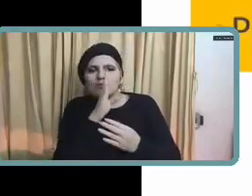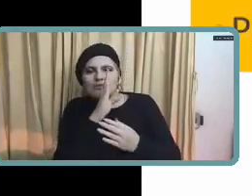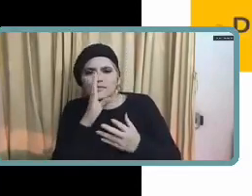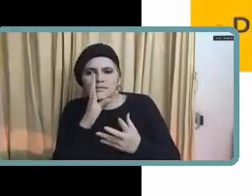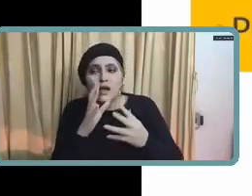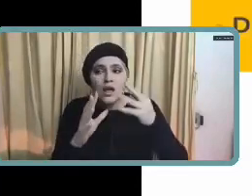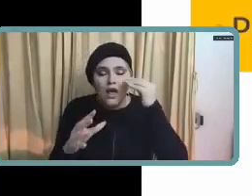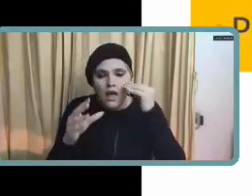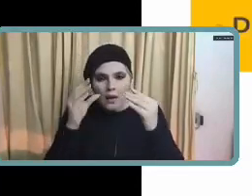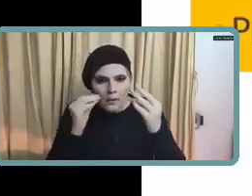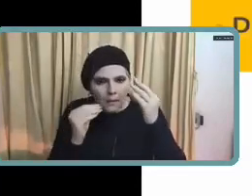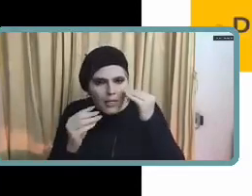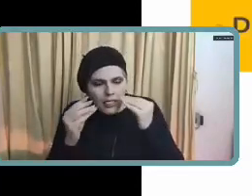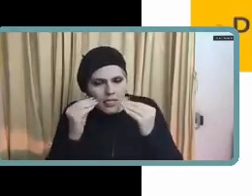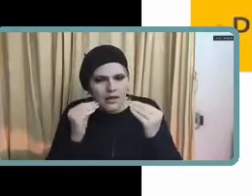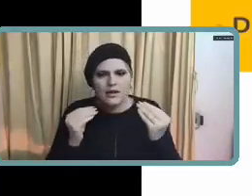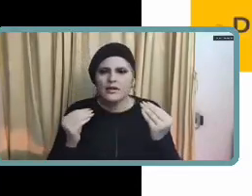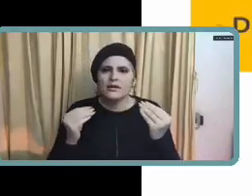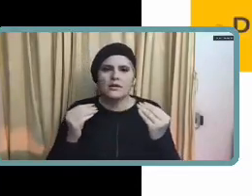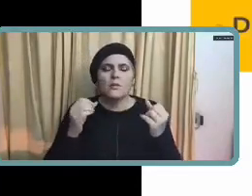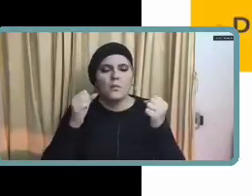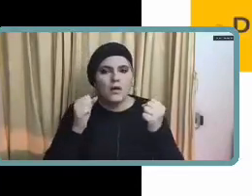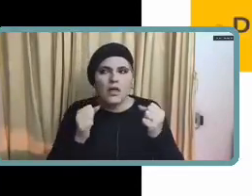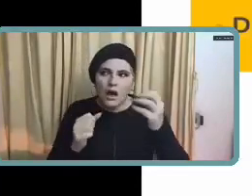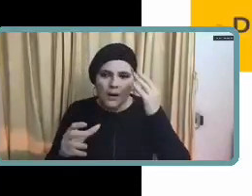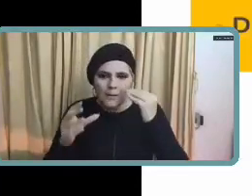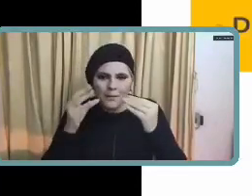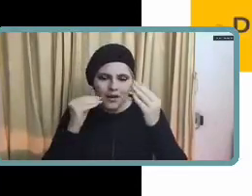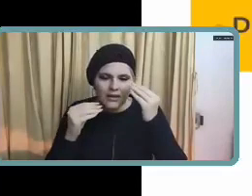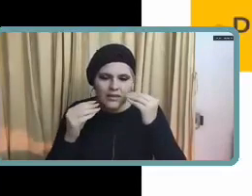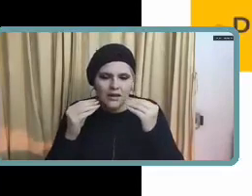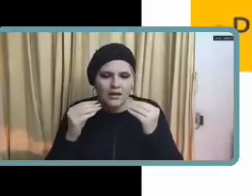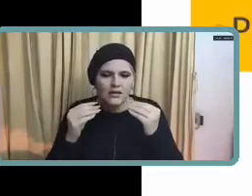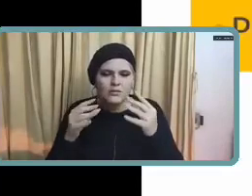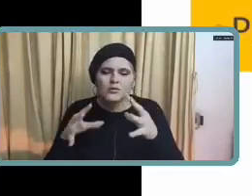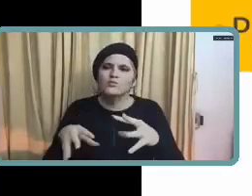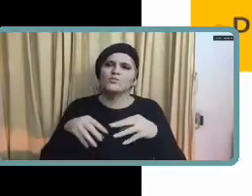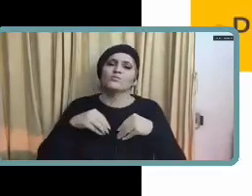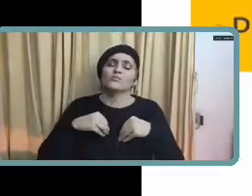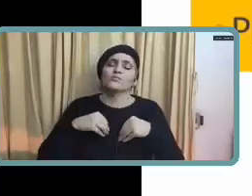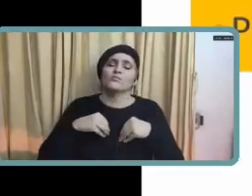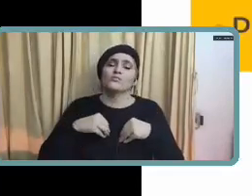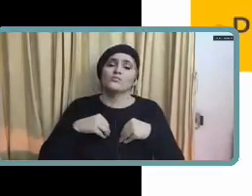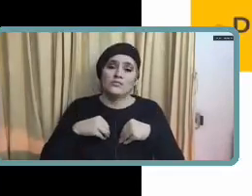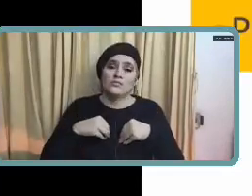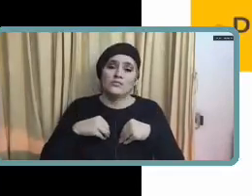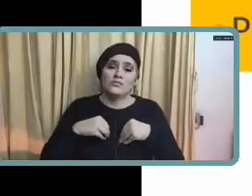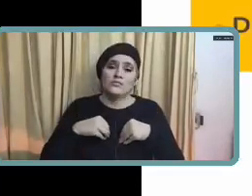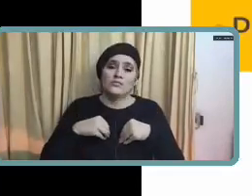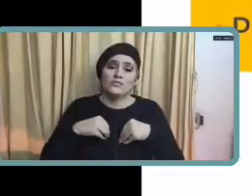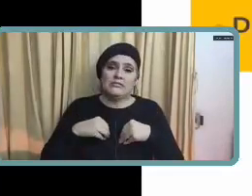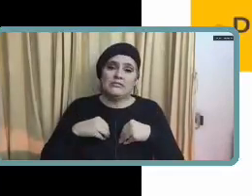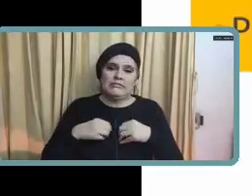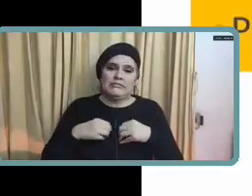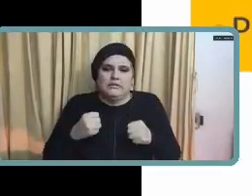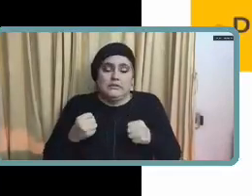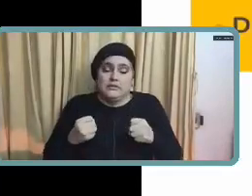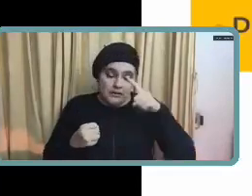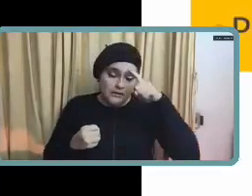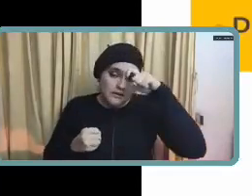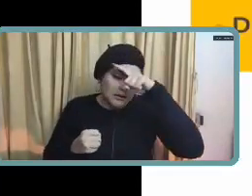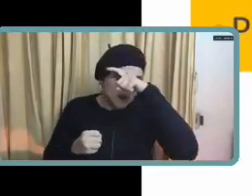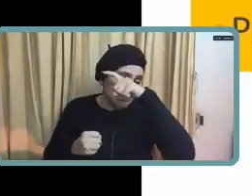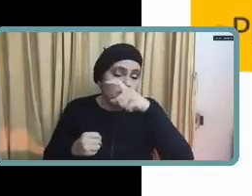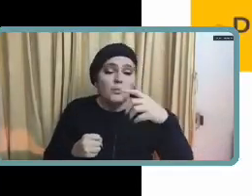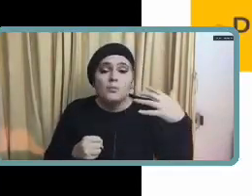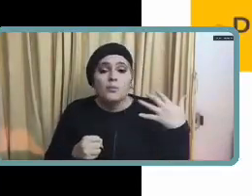ciertas estrategias aprendidas a un costo de gran ansiedad. Por eso entonces también es importante